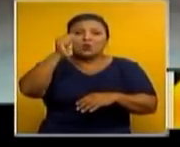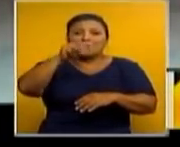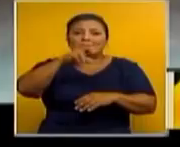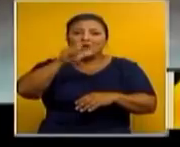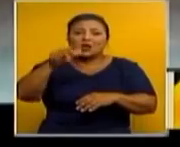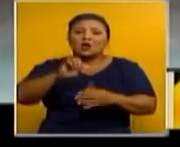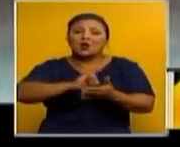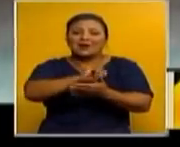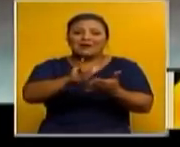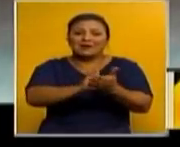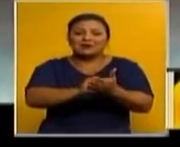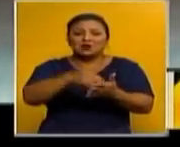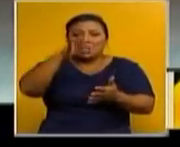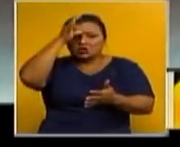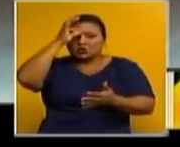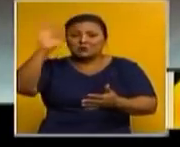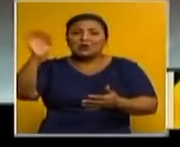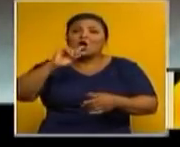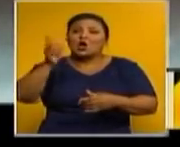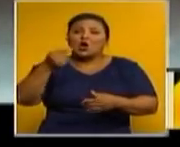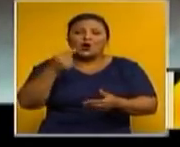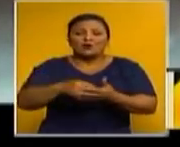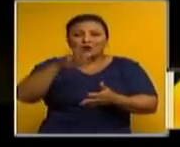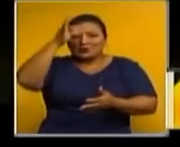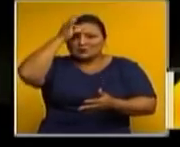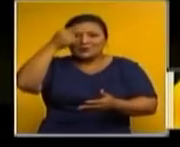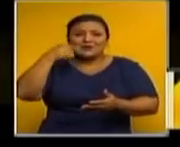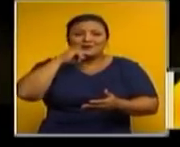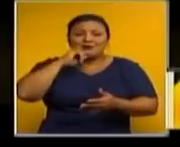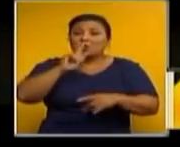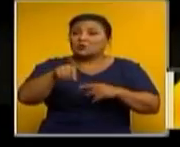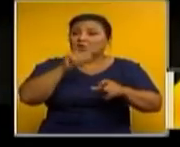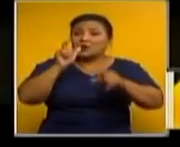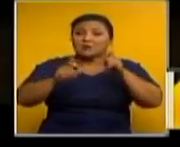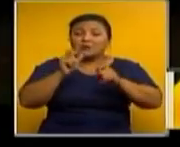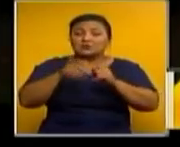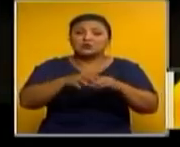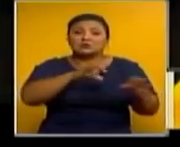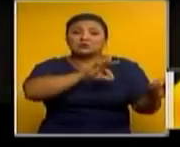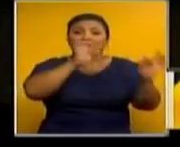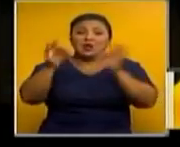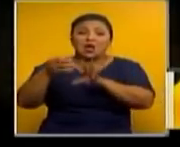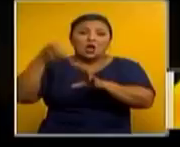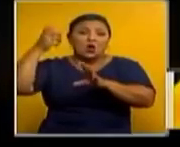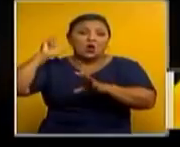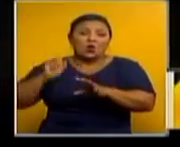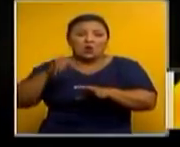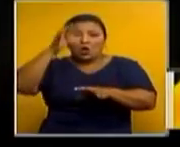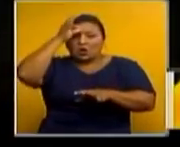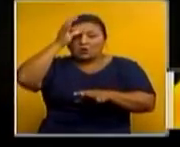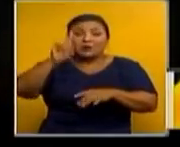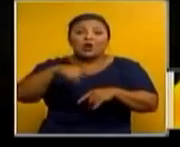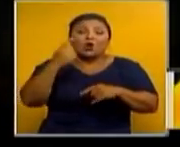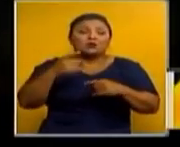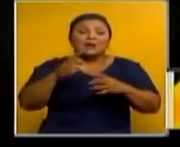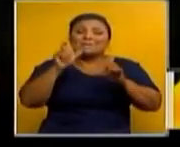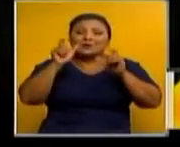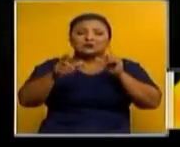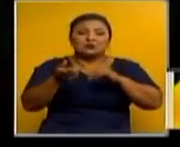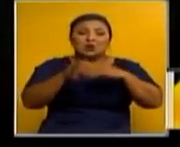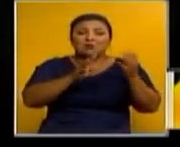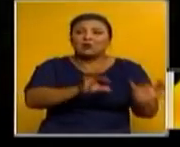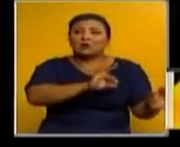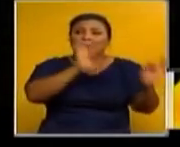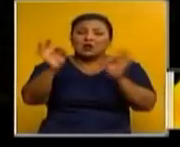Azogues y Luis F. Martínez en Cañar, mientras que los heridos graves fueron trasladados a Cuenca y los cadáveres llevados a la morgue en la ciudad del Cañar para